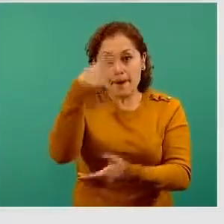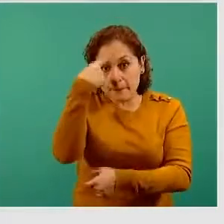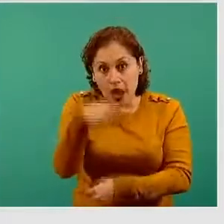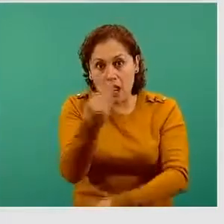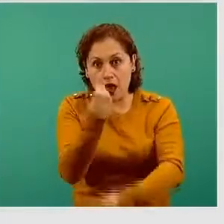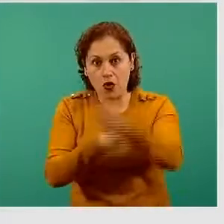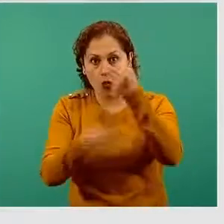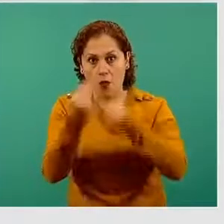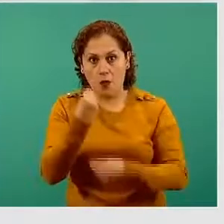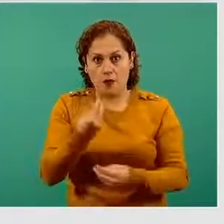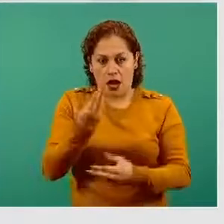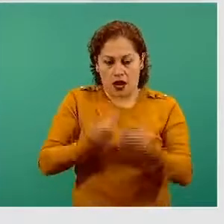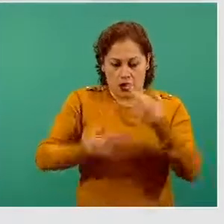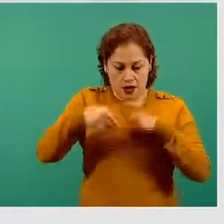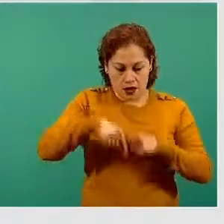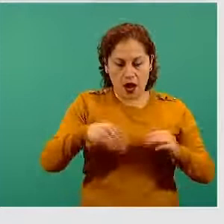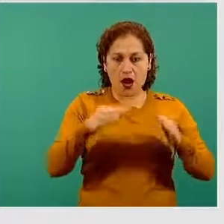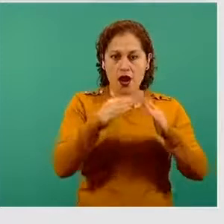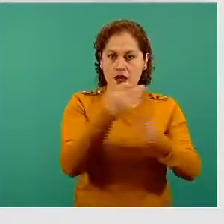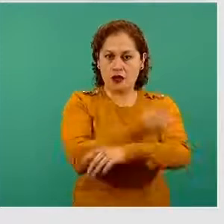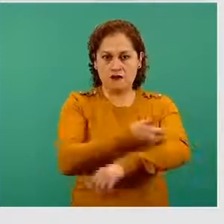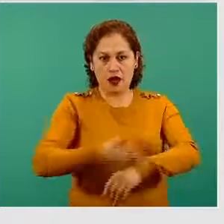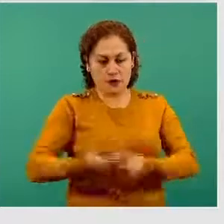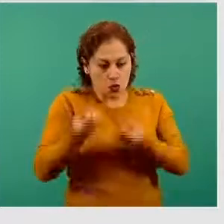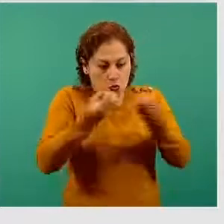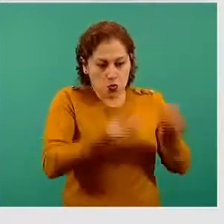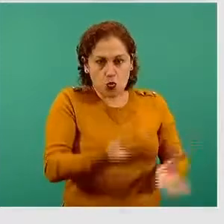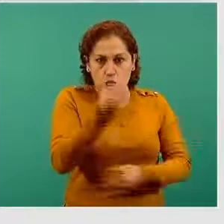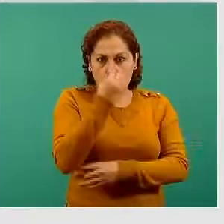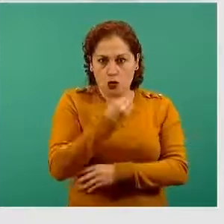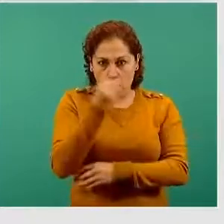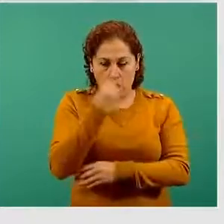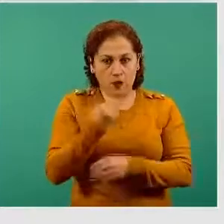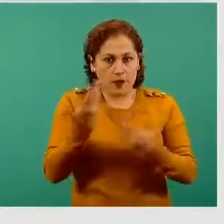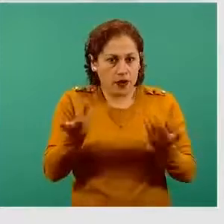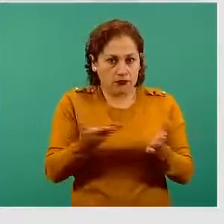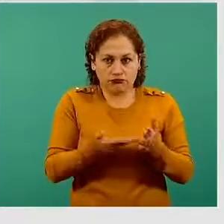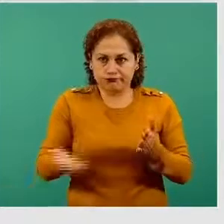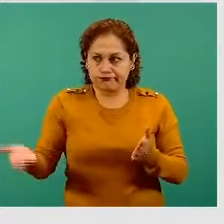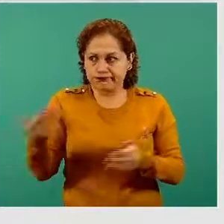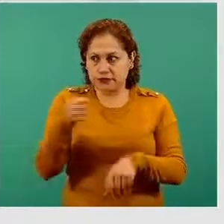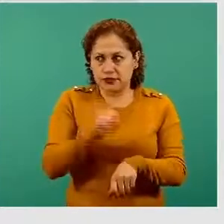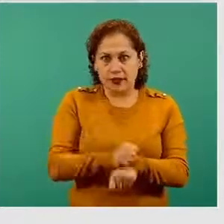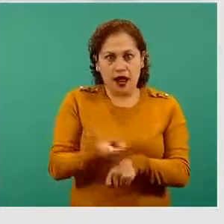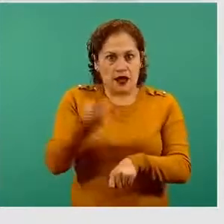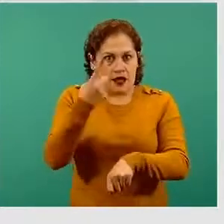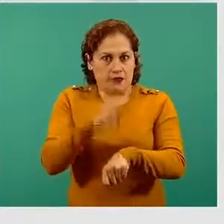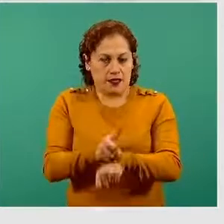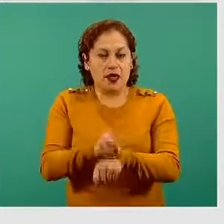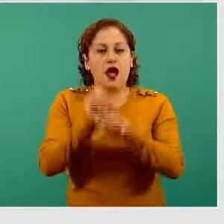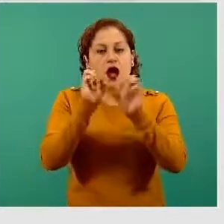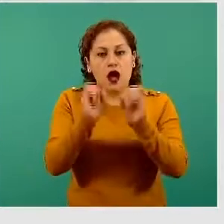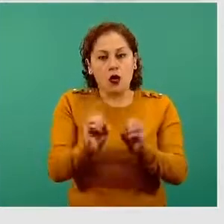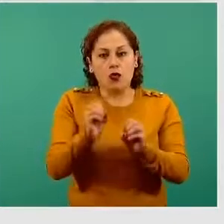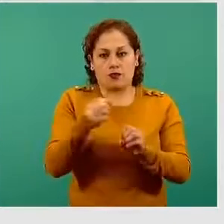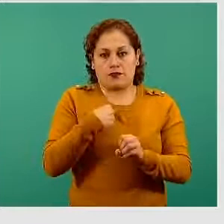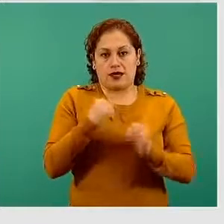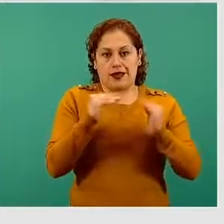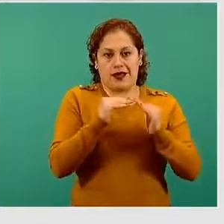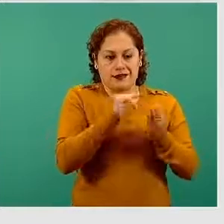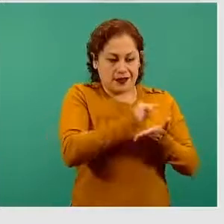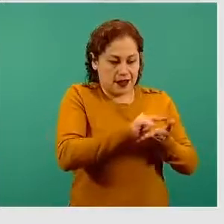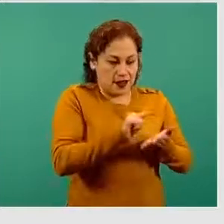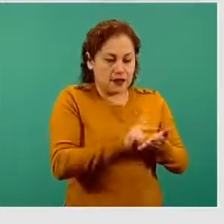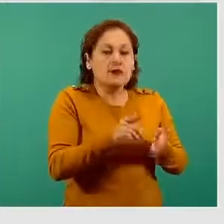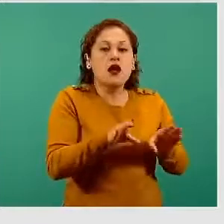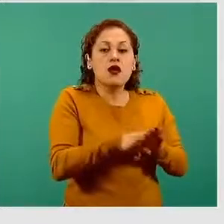que mi familia necesita, obviamente, para poder comer durante el día, durante la semana, o los insumos de limpieza para mantener el